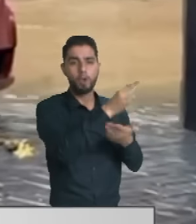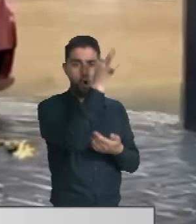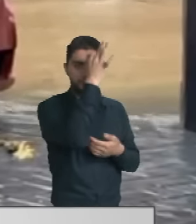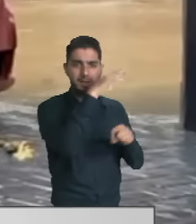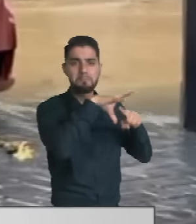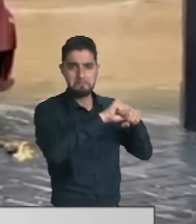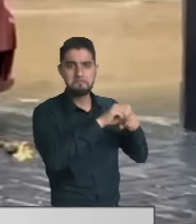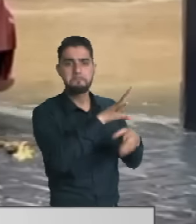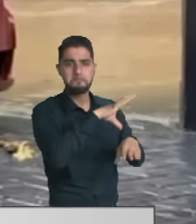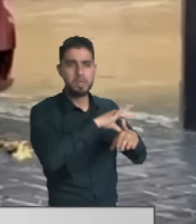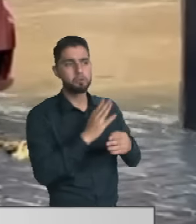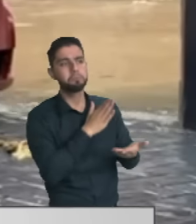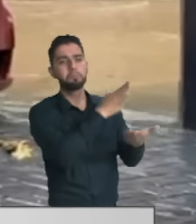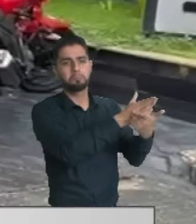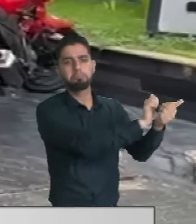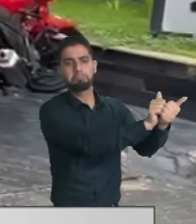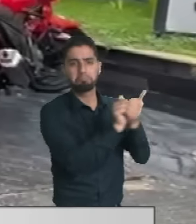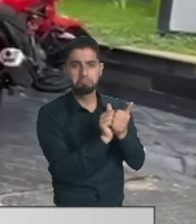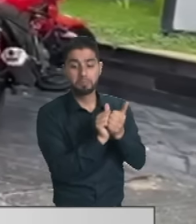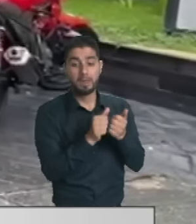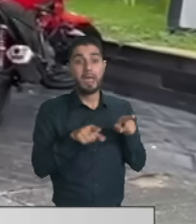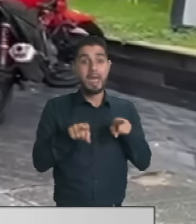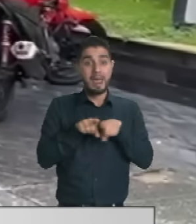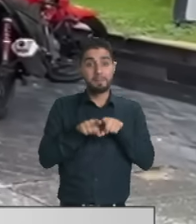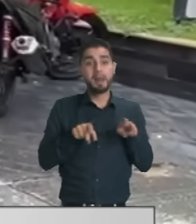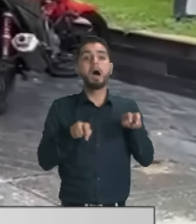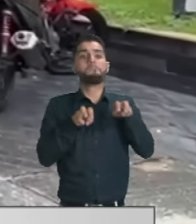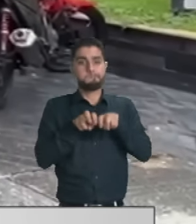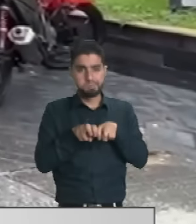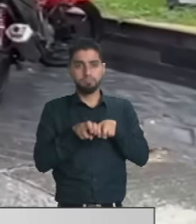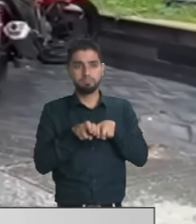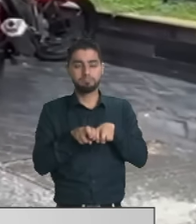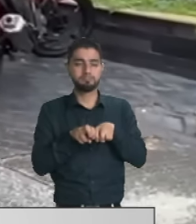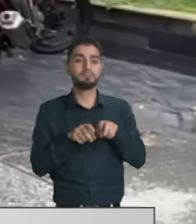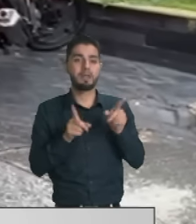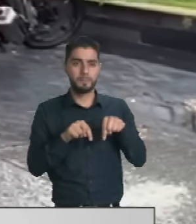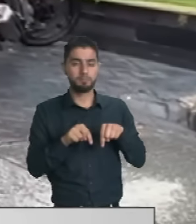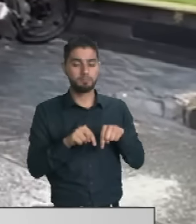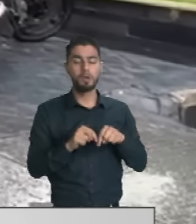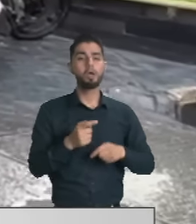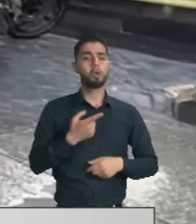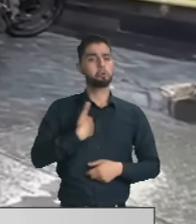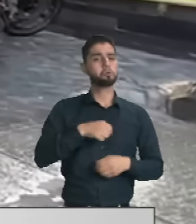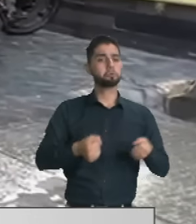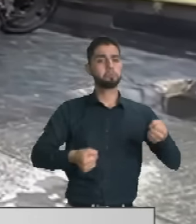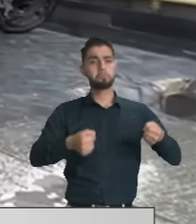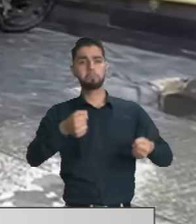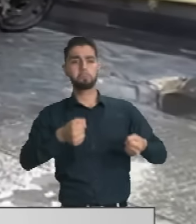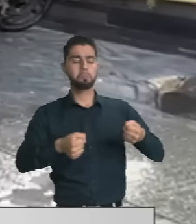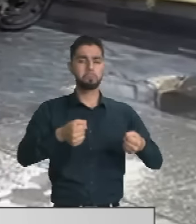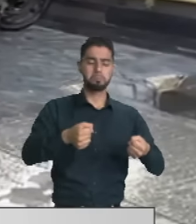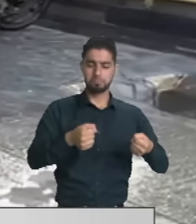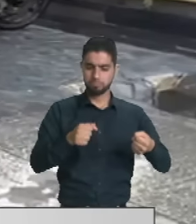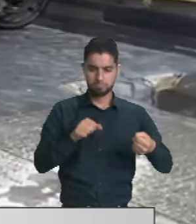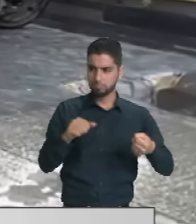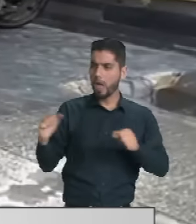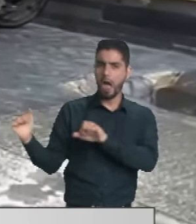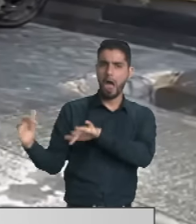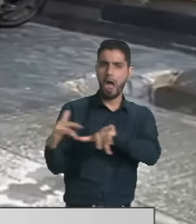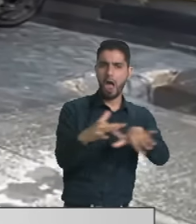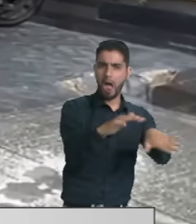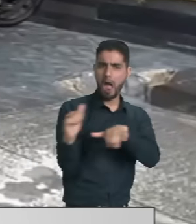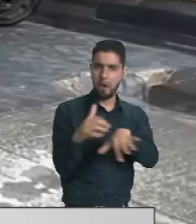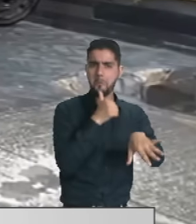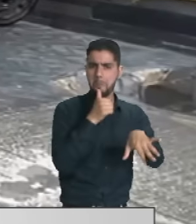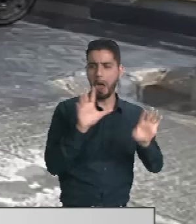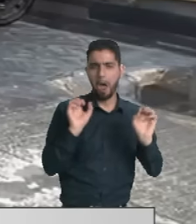su hermana Caterine. Cuando iba por mitad de cuadra, realmente el arroyo creció demasiado, no estaba así cuando inicié a cruzar la cuadra.